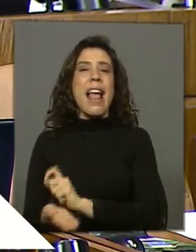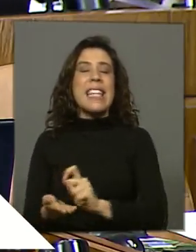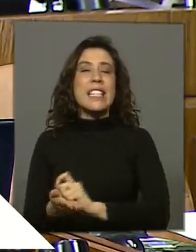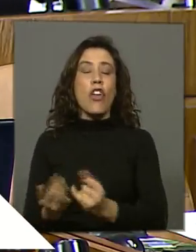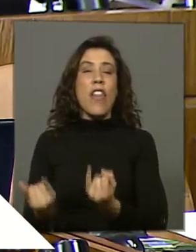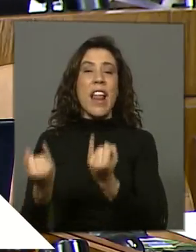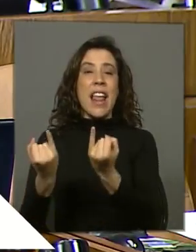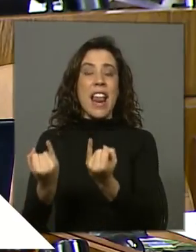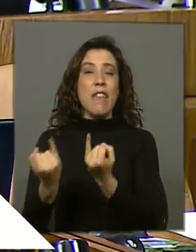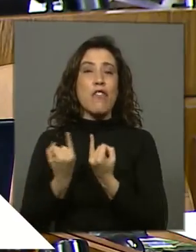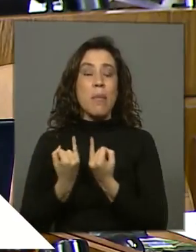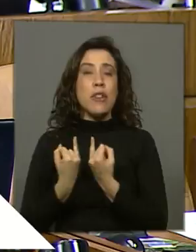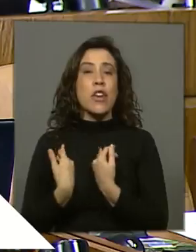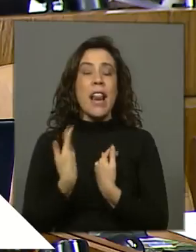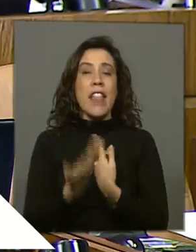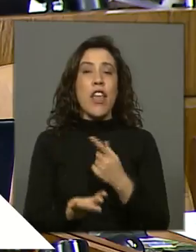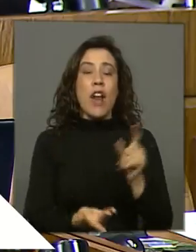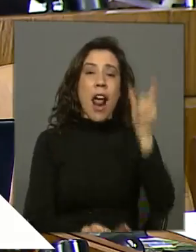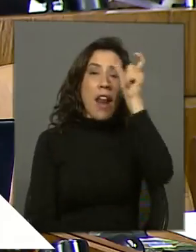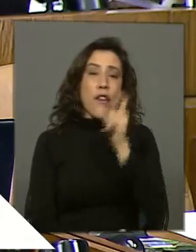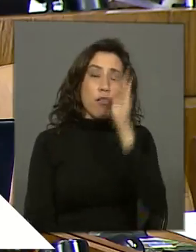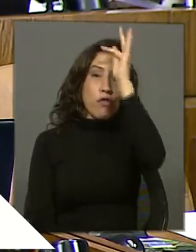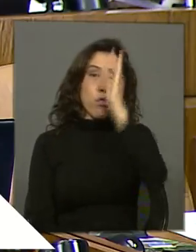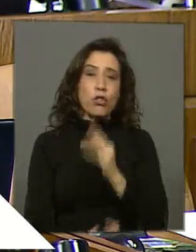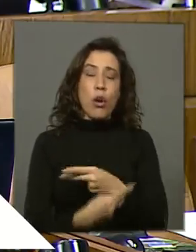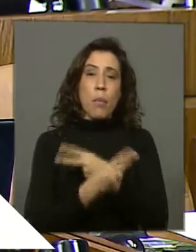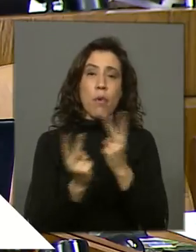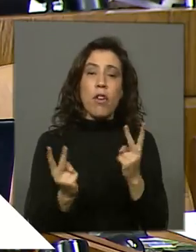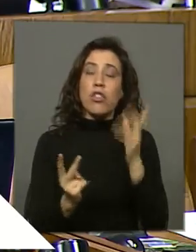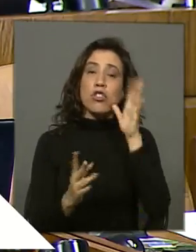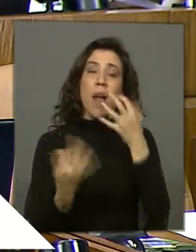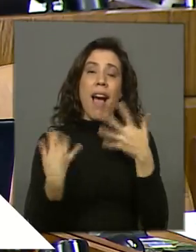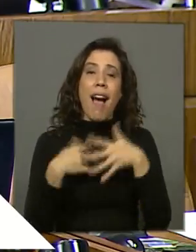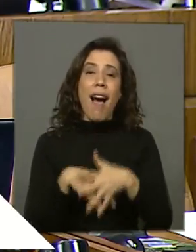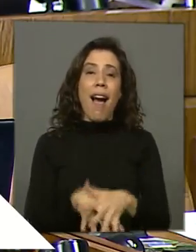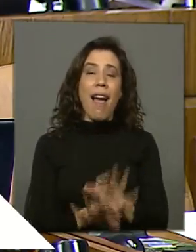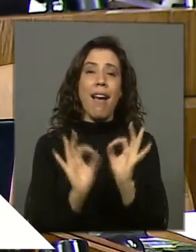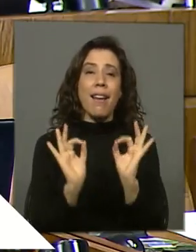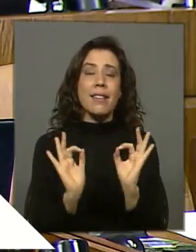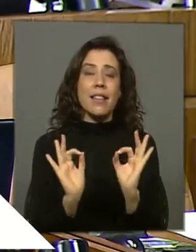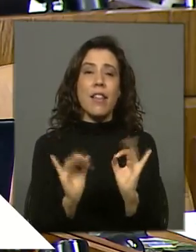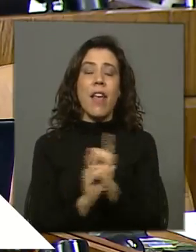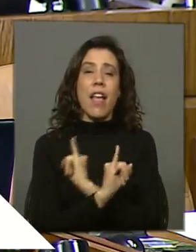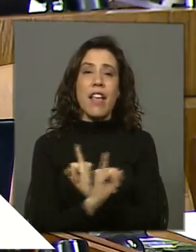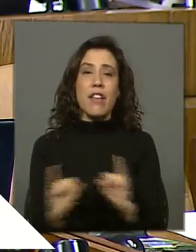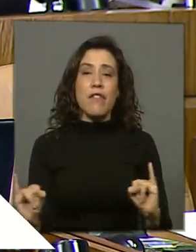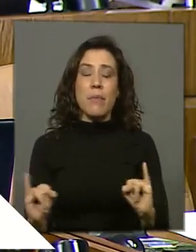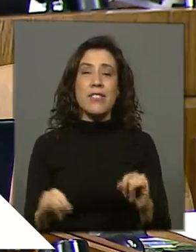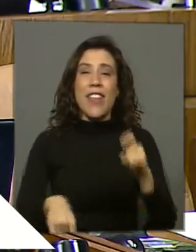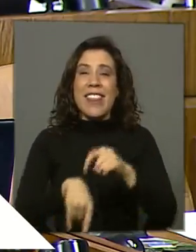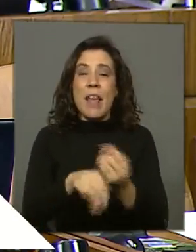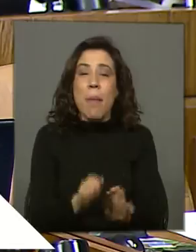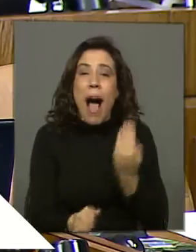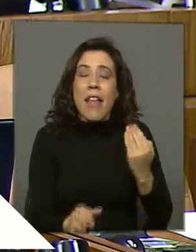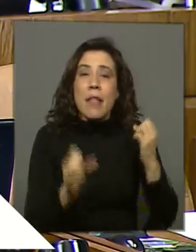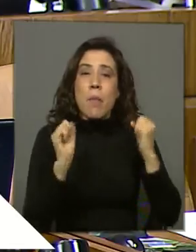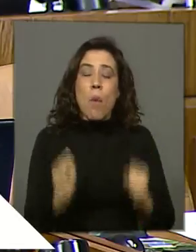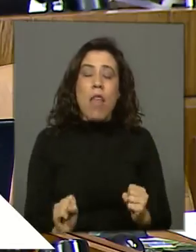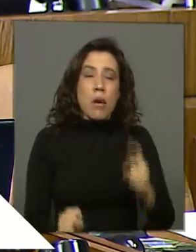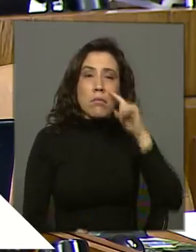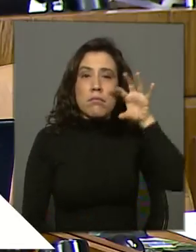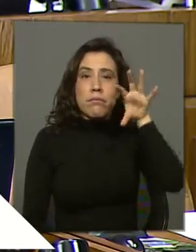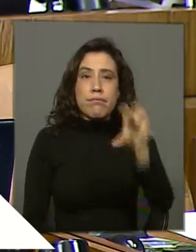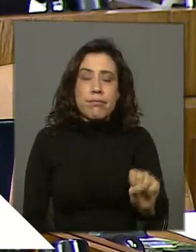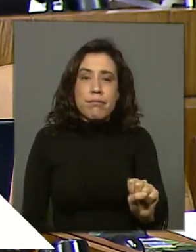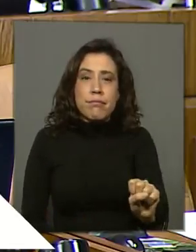la denuncia y desde esa perspectiva no había integración respecto de la información que a tiempo pudo haber desbaratado